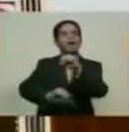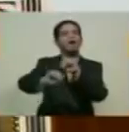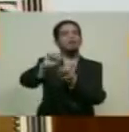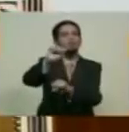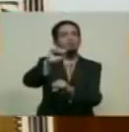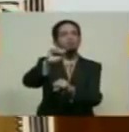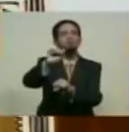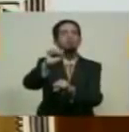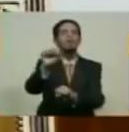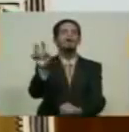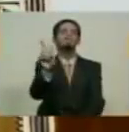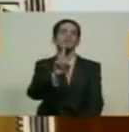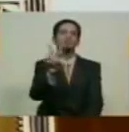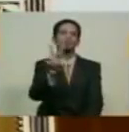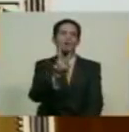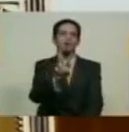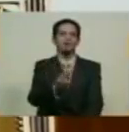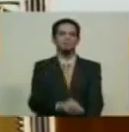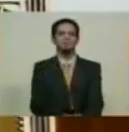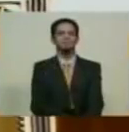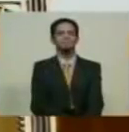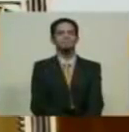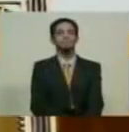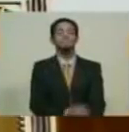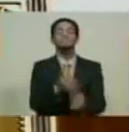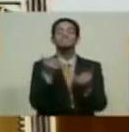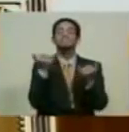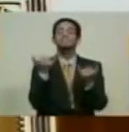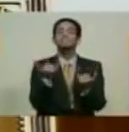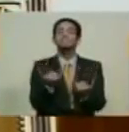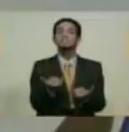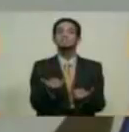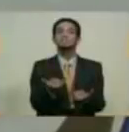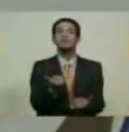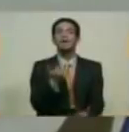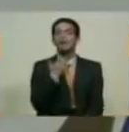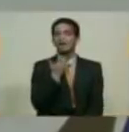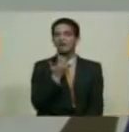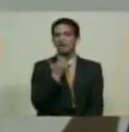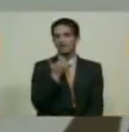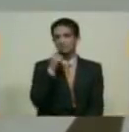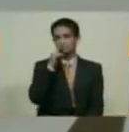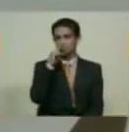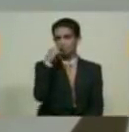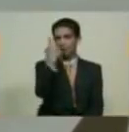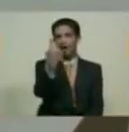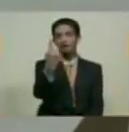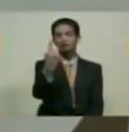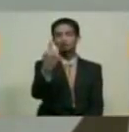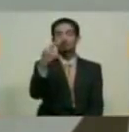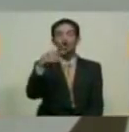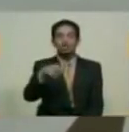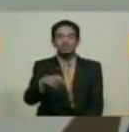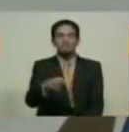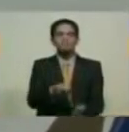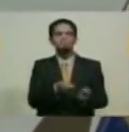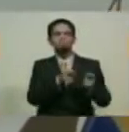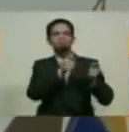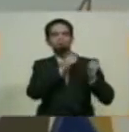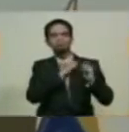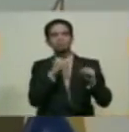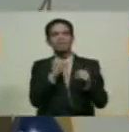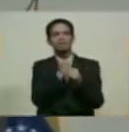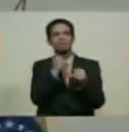a Venezuela. Y ya, casi por cumplir un año en este camino de